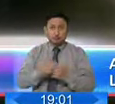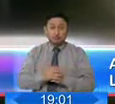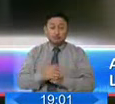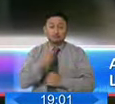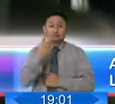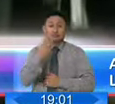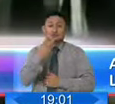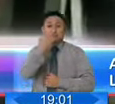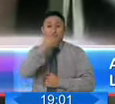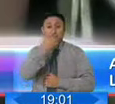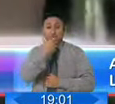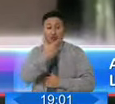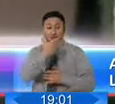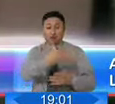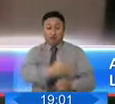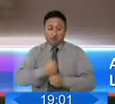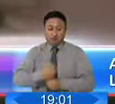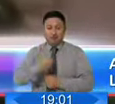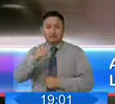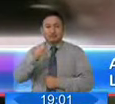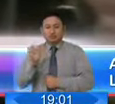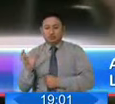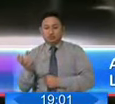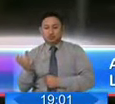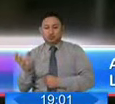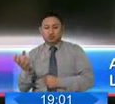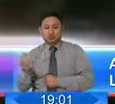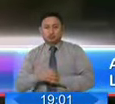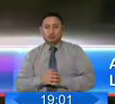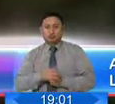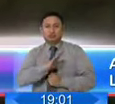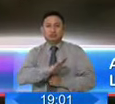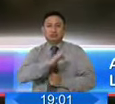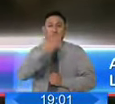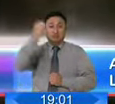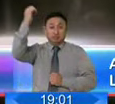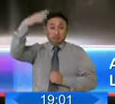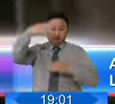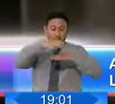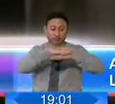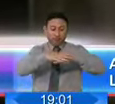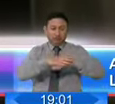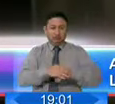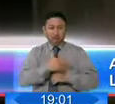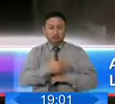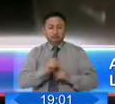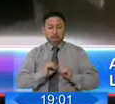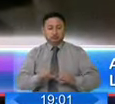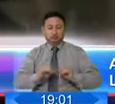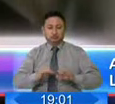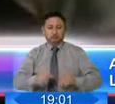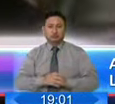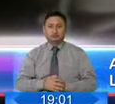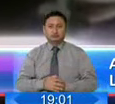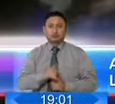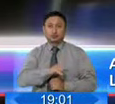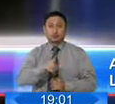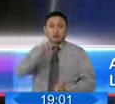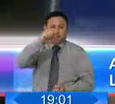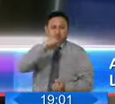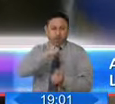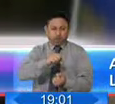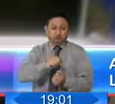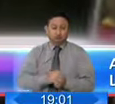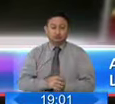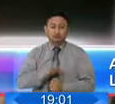hornos artesanales, 10 hornos microondas, 5 paneles solares, 3 compresores industriales, una prensa hidráulica,